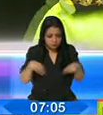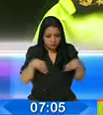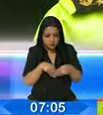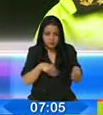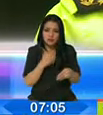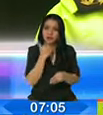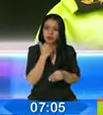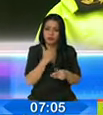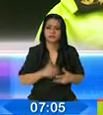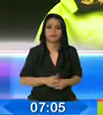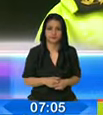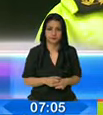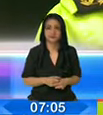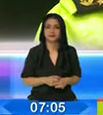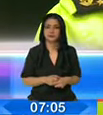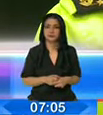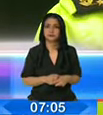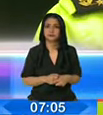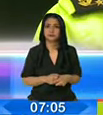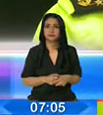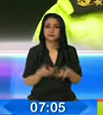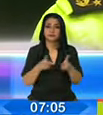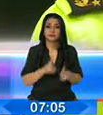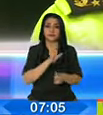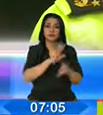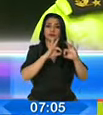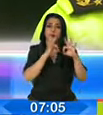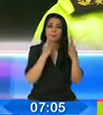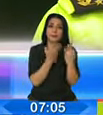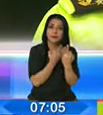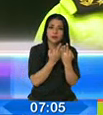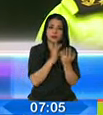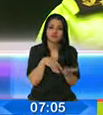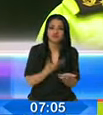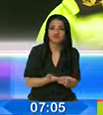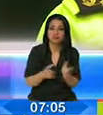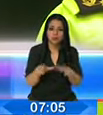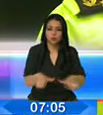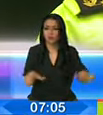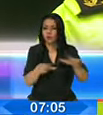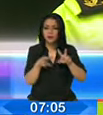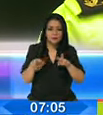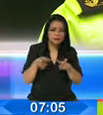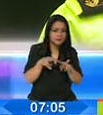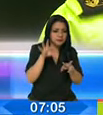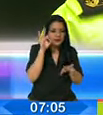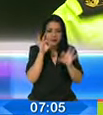sitio como mientras igualmente los familiares se estudiarán a cuidarla